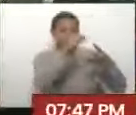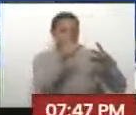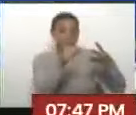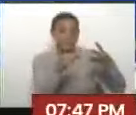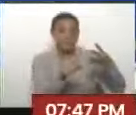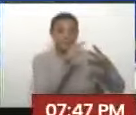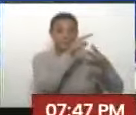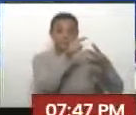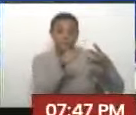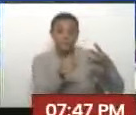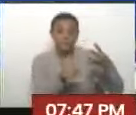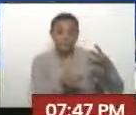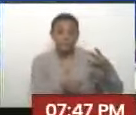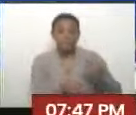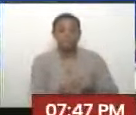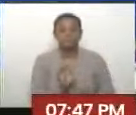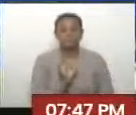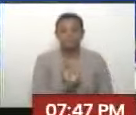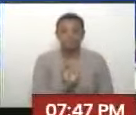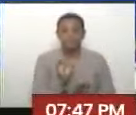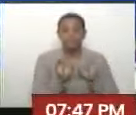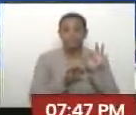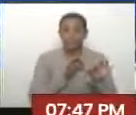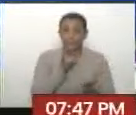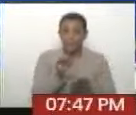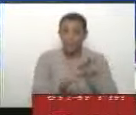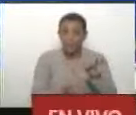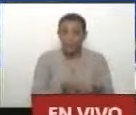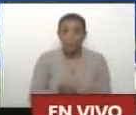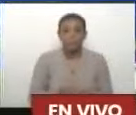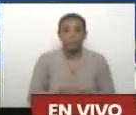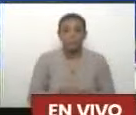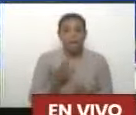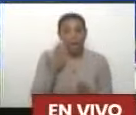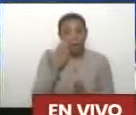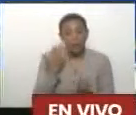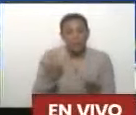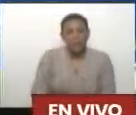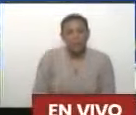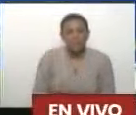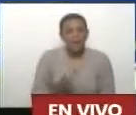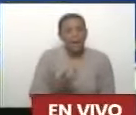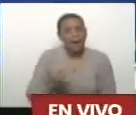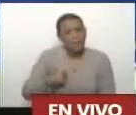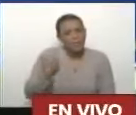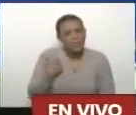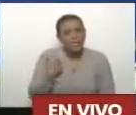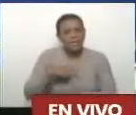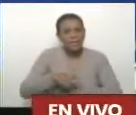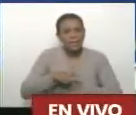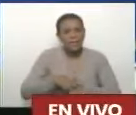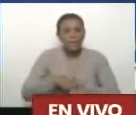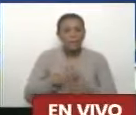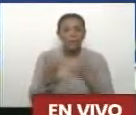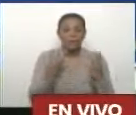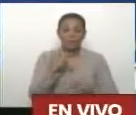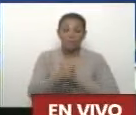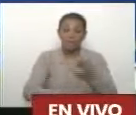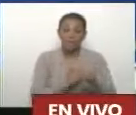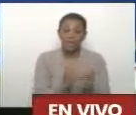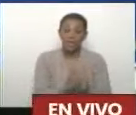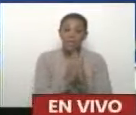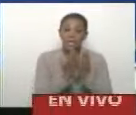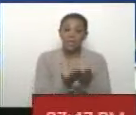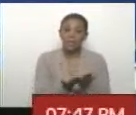punto estelar la Fer Internacional del Libro de Venezuela y la solidaridad con